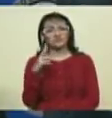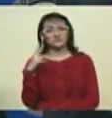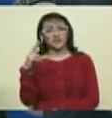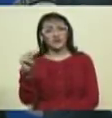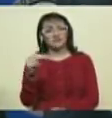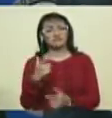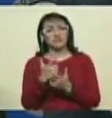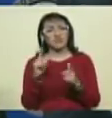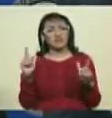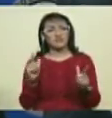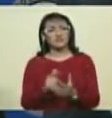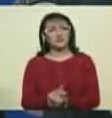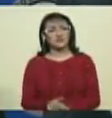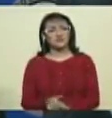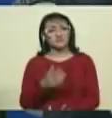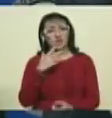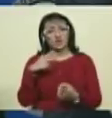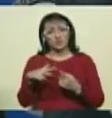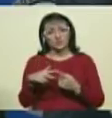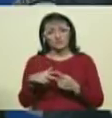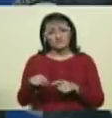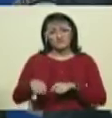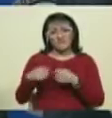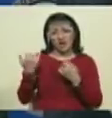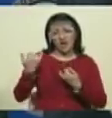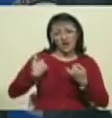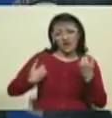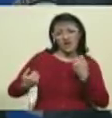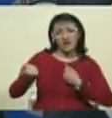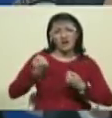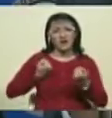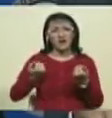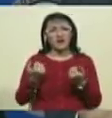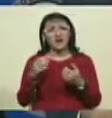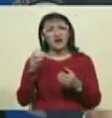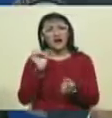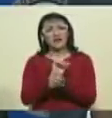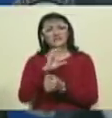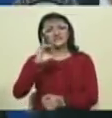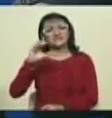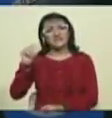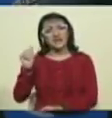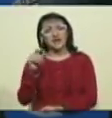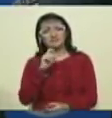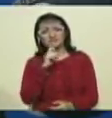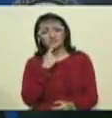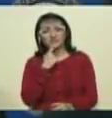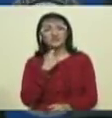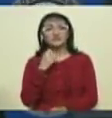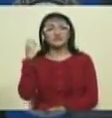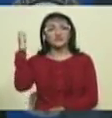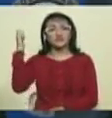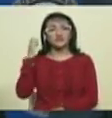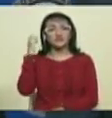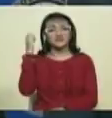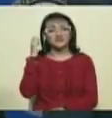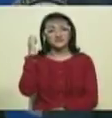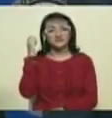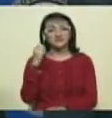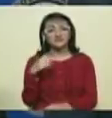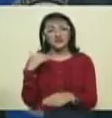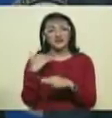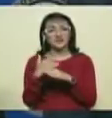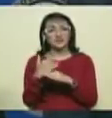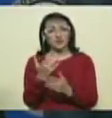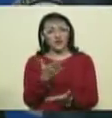Ojalá alguien torturado en una cárcel de la CIA, de esas clandestinas en Europa, saliera en condiciones como las que